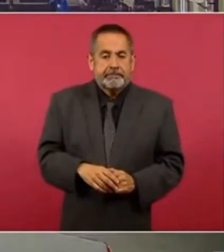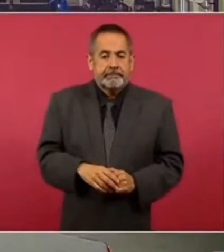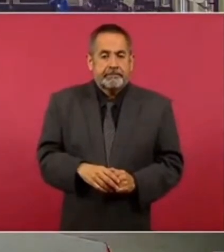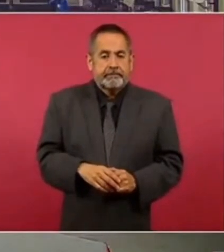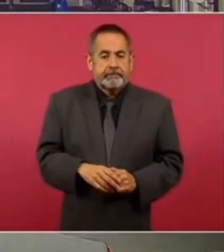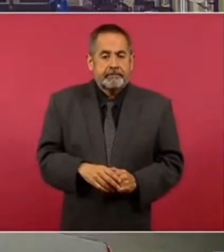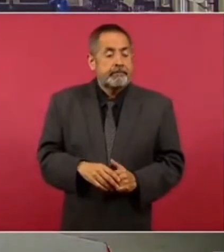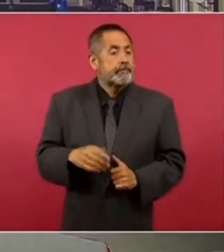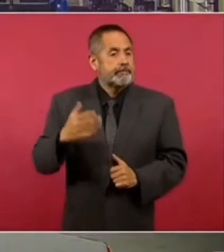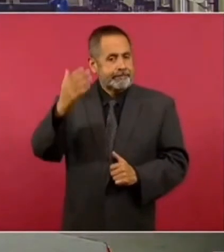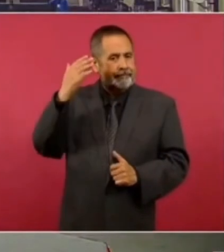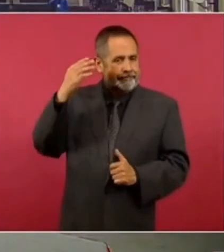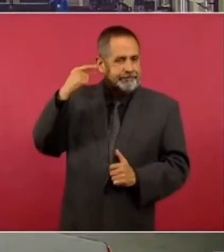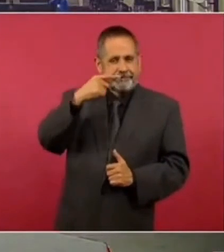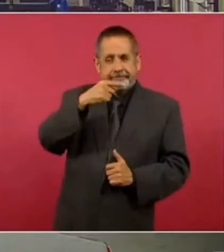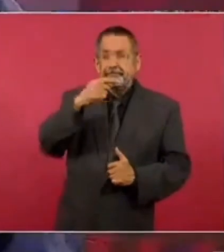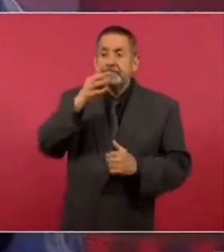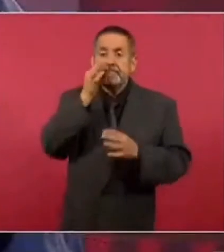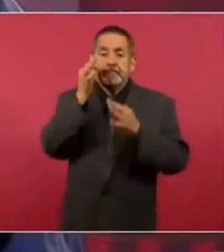echaron a andar una campaña